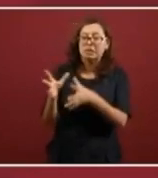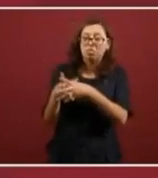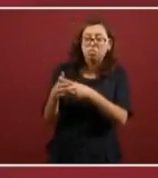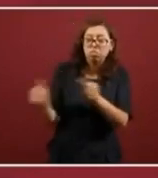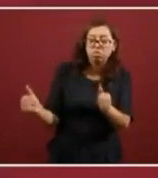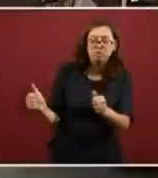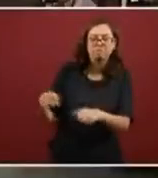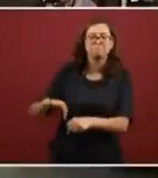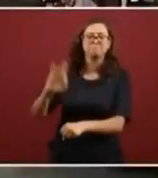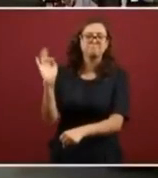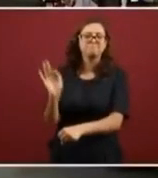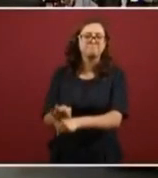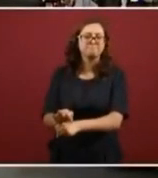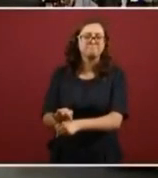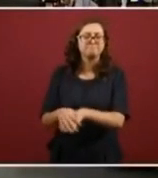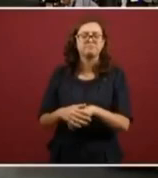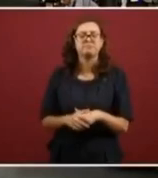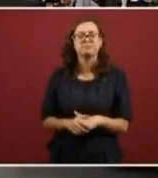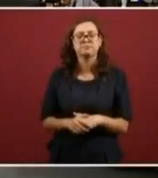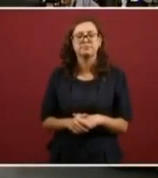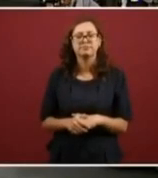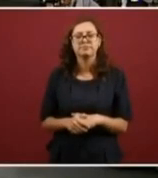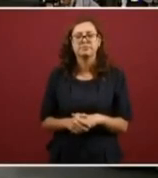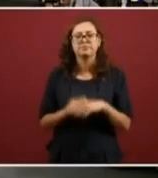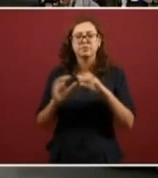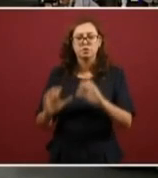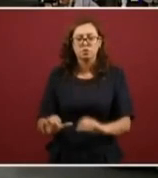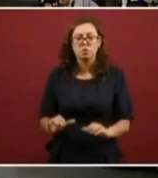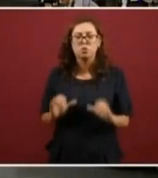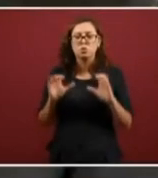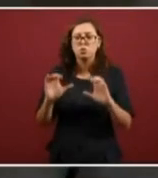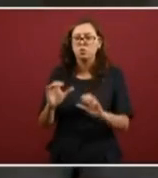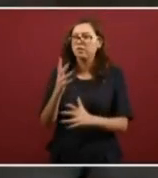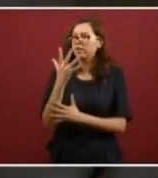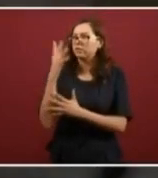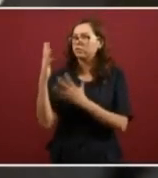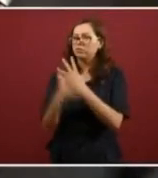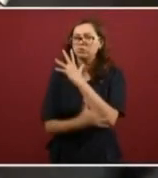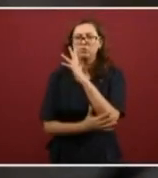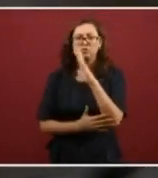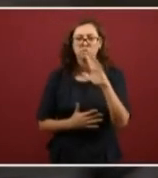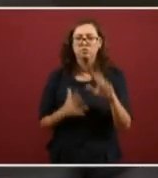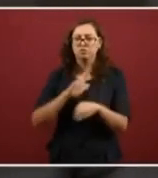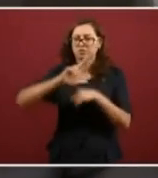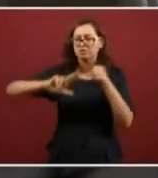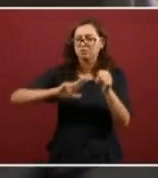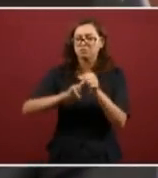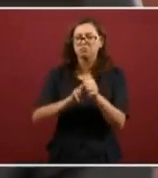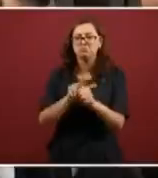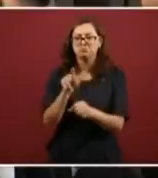país. Y se está cuidando el medio ambiente y la naturaleza.